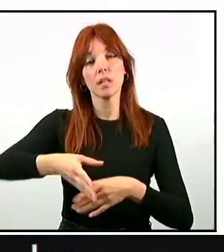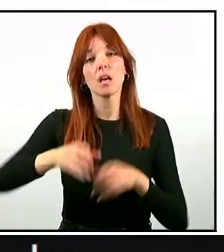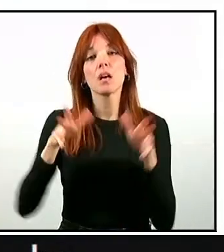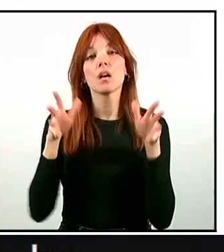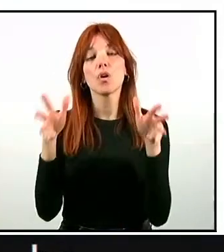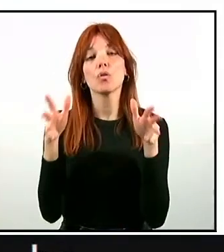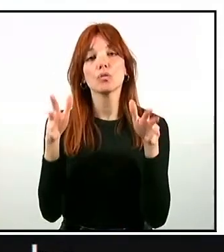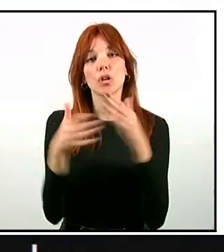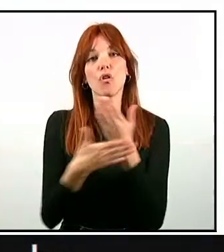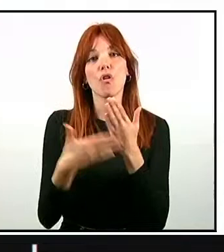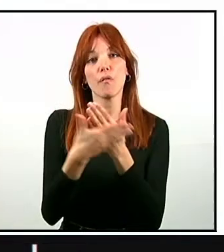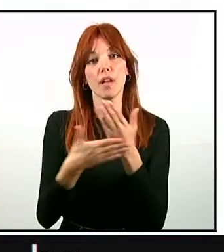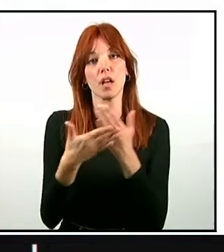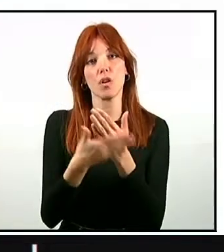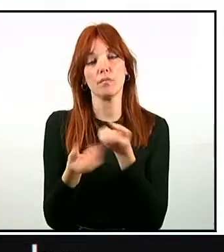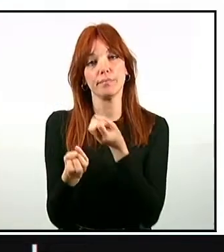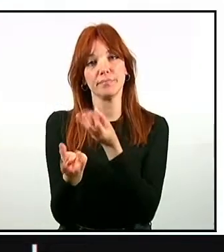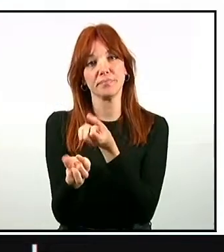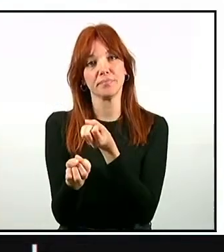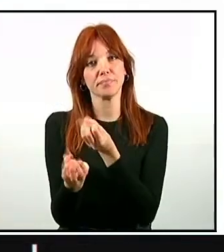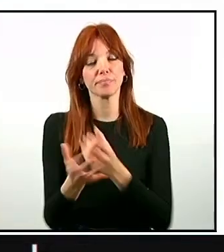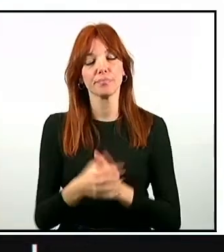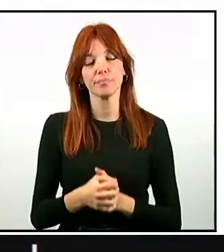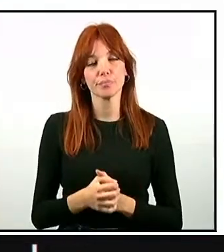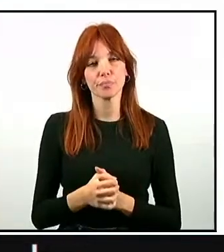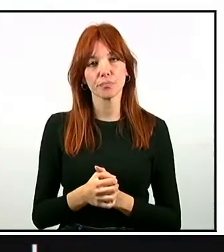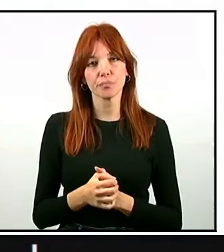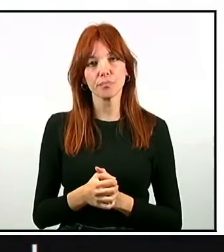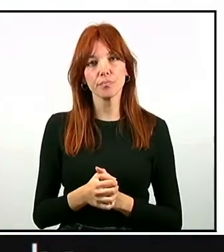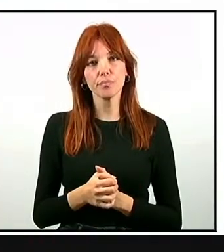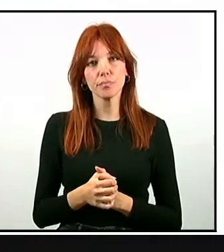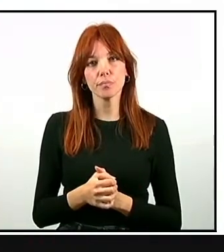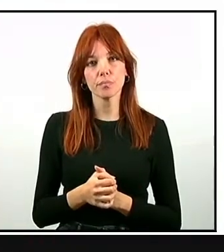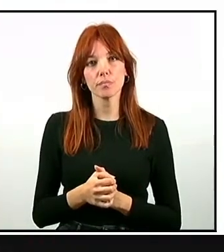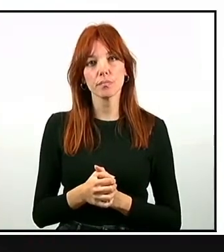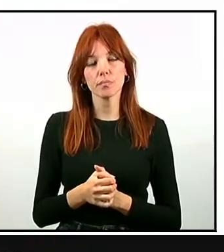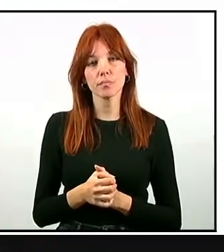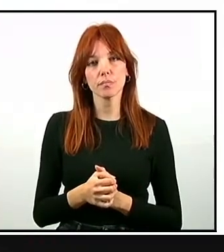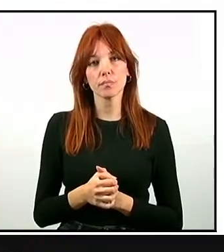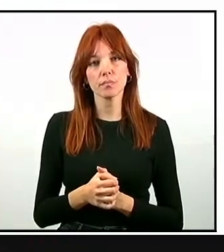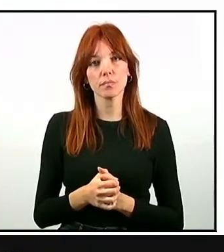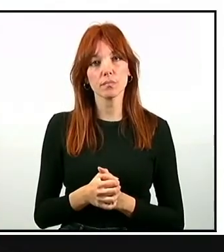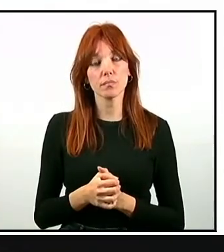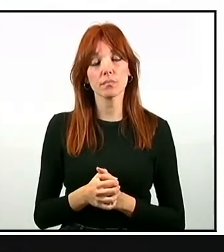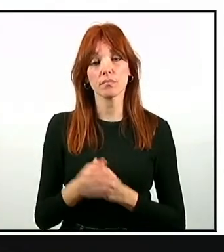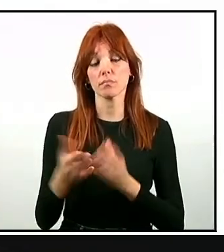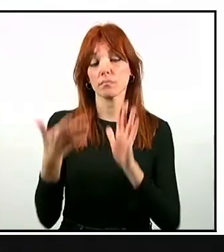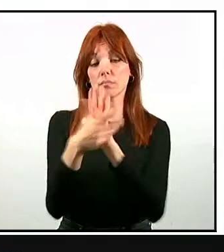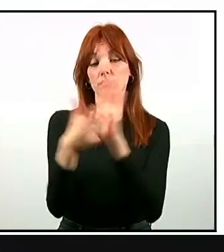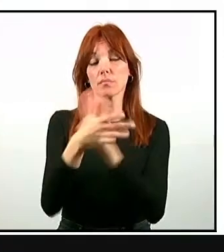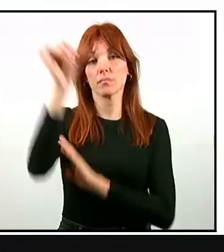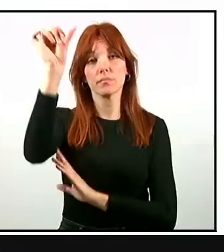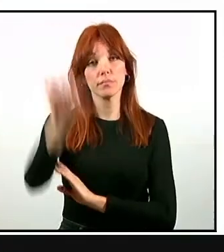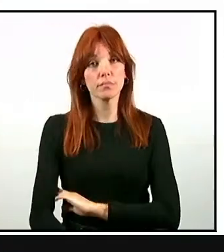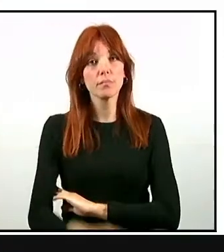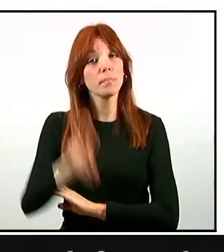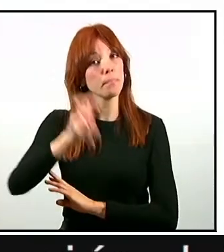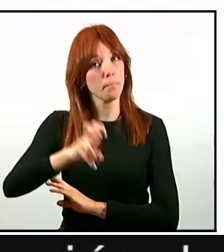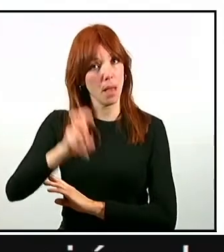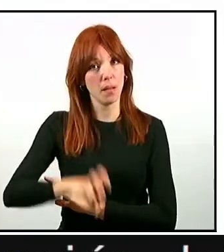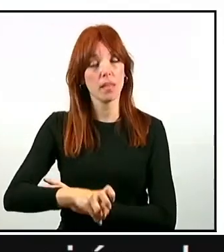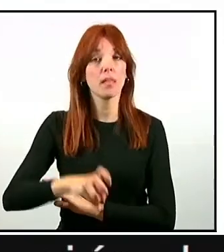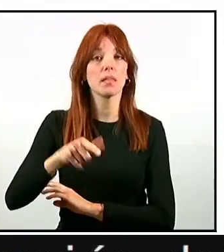Consejo de Gobierno de la viabilidad de la ejecución del proyecto